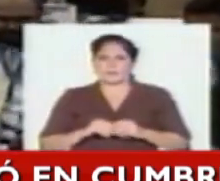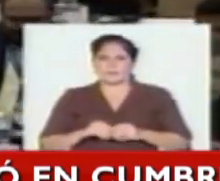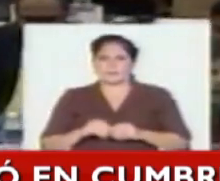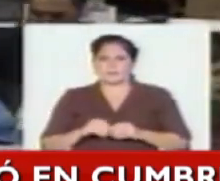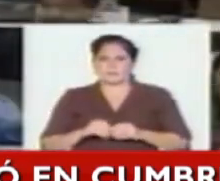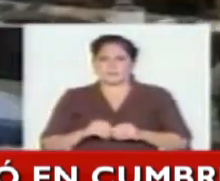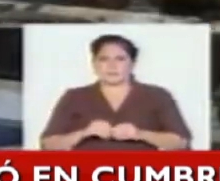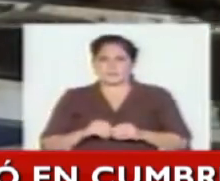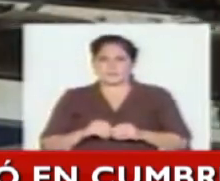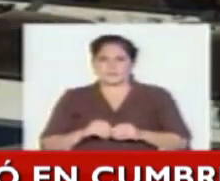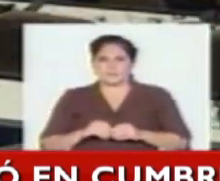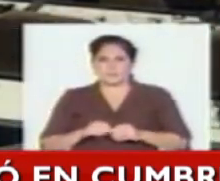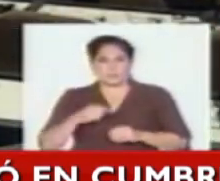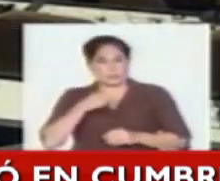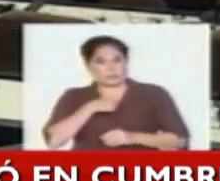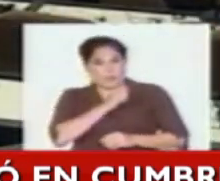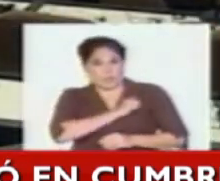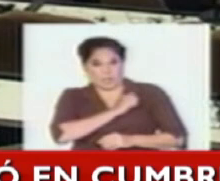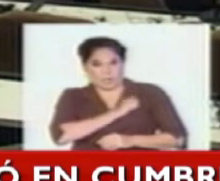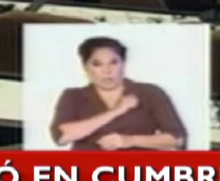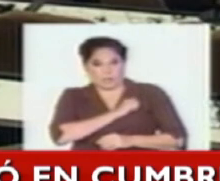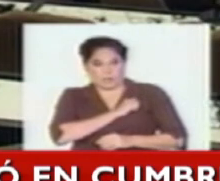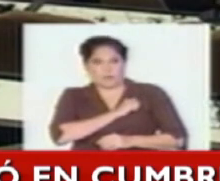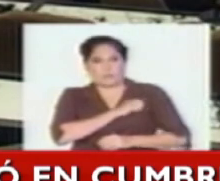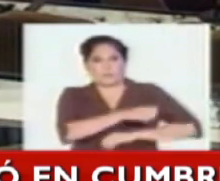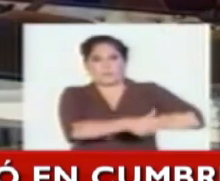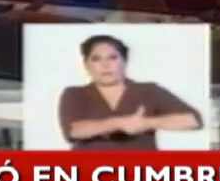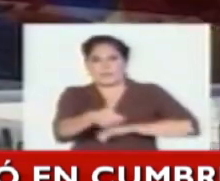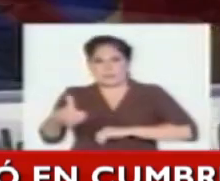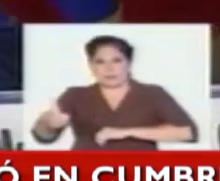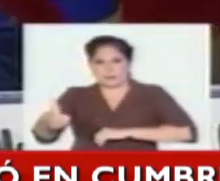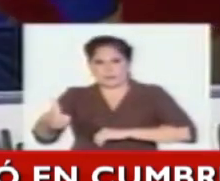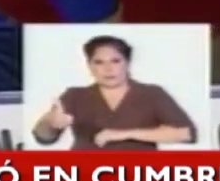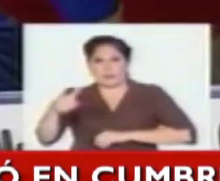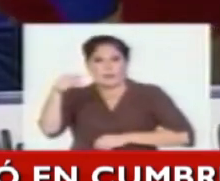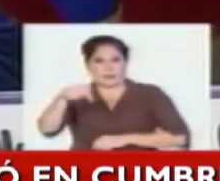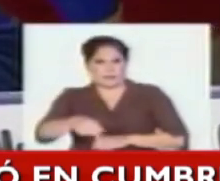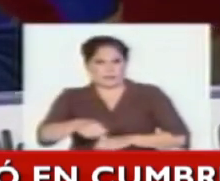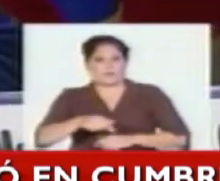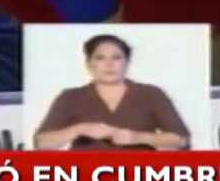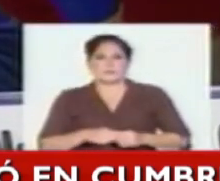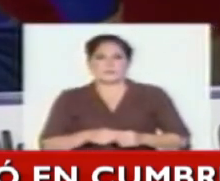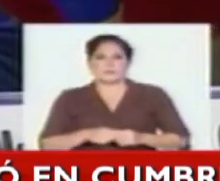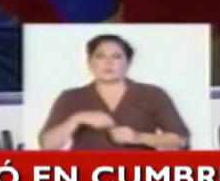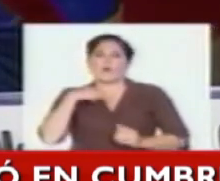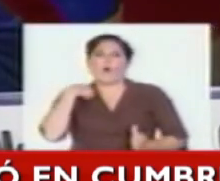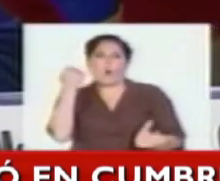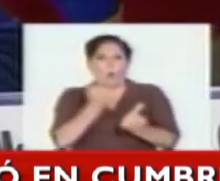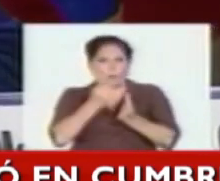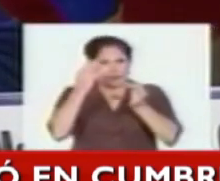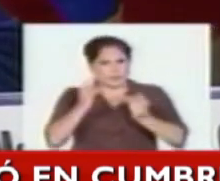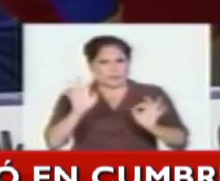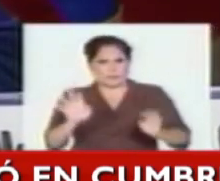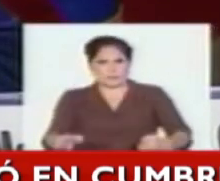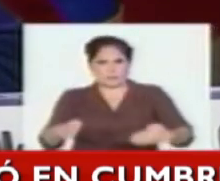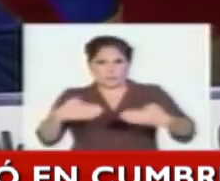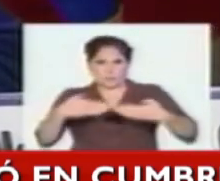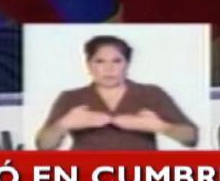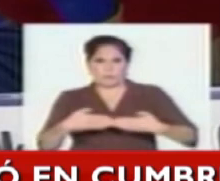Quiero el nombre de la presidencia dejar oficialmente concluida